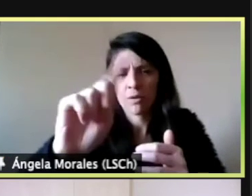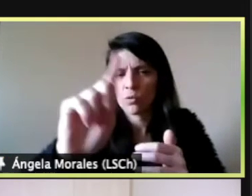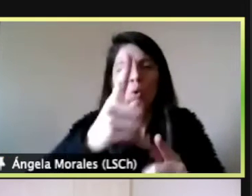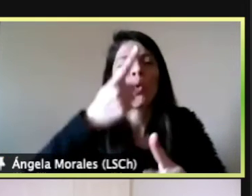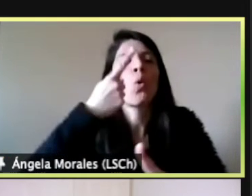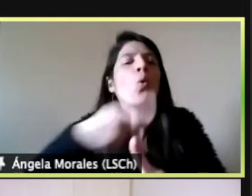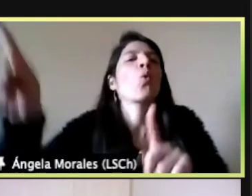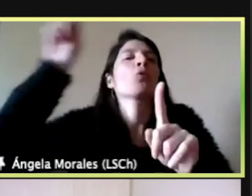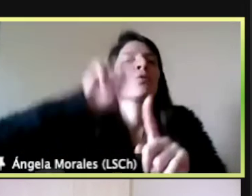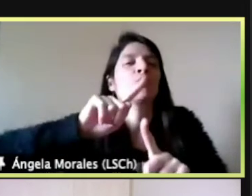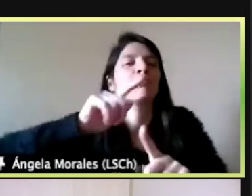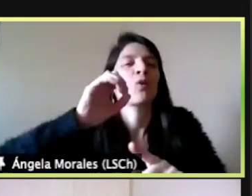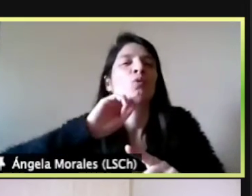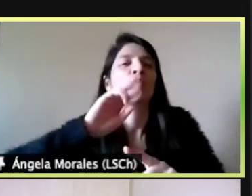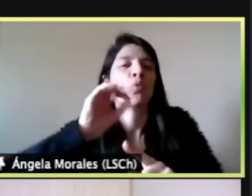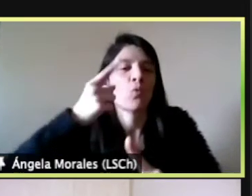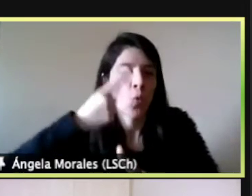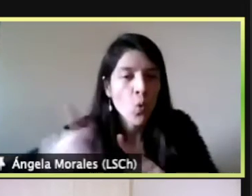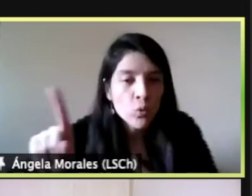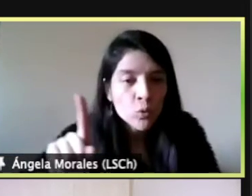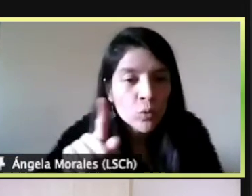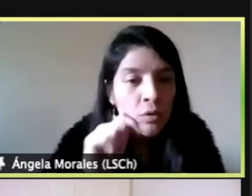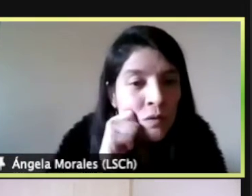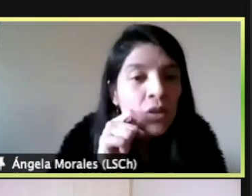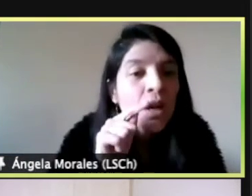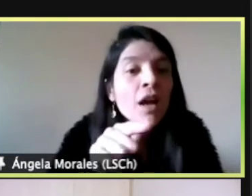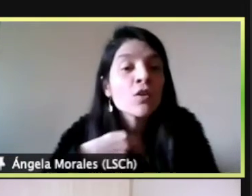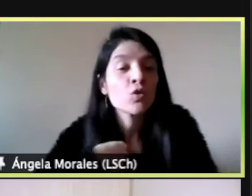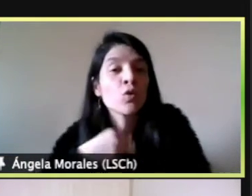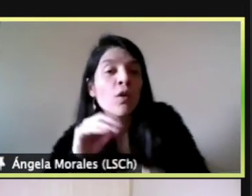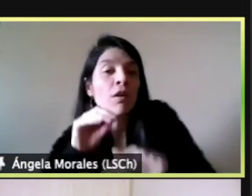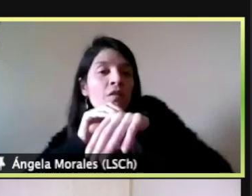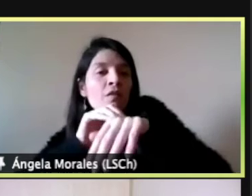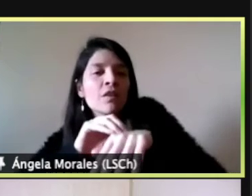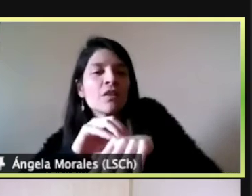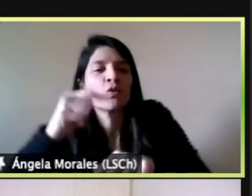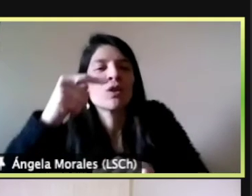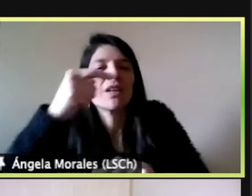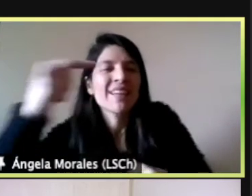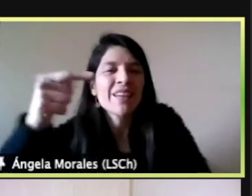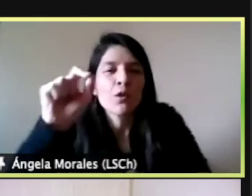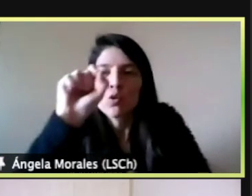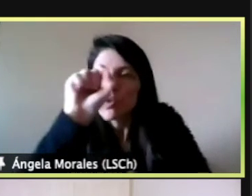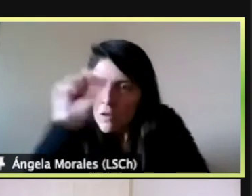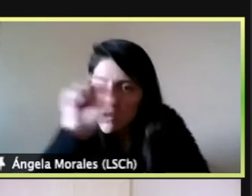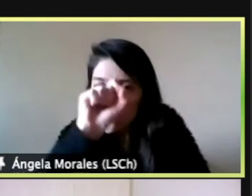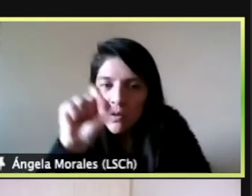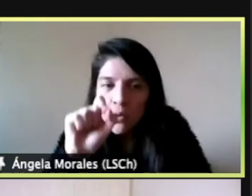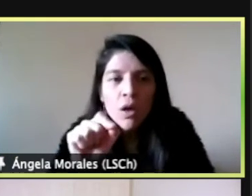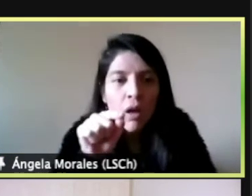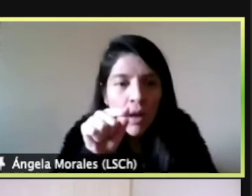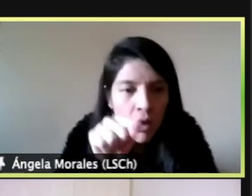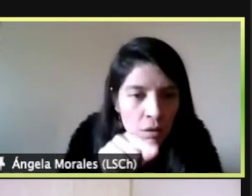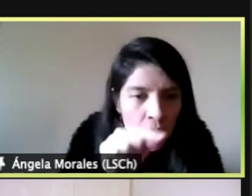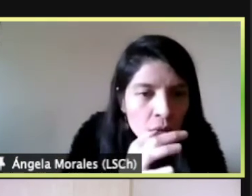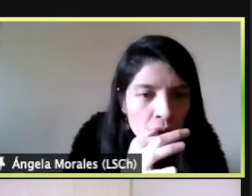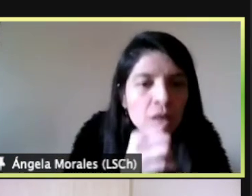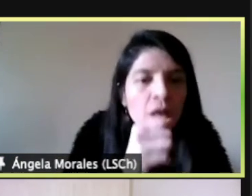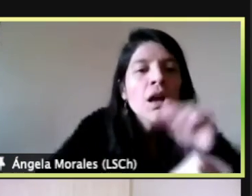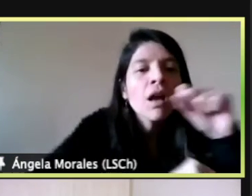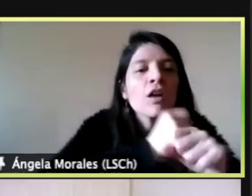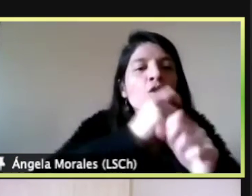que va a ser el guión. Y fíjense que ahora inmediatamente me va a decir que tiene el año y el mes. Voy